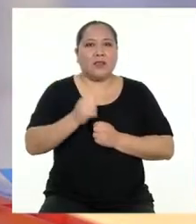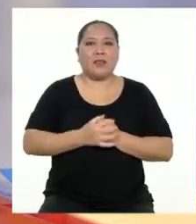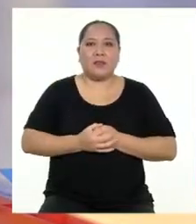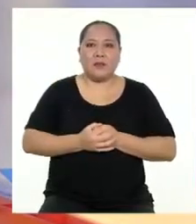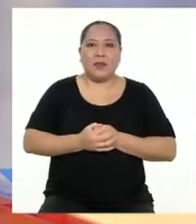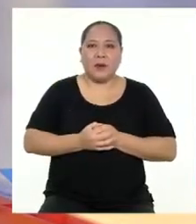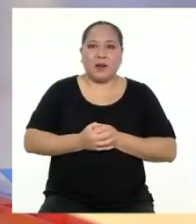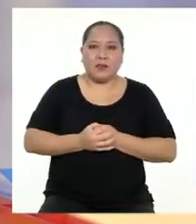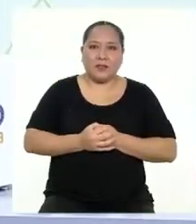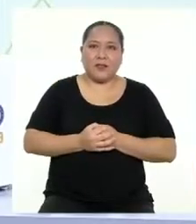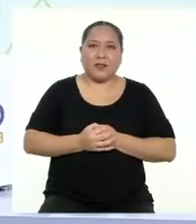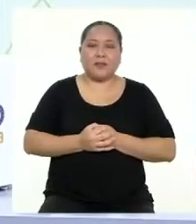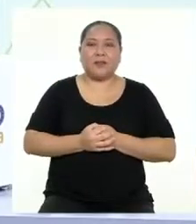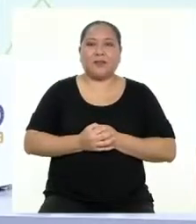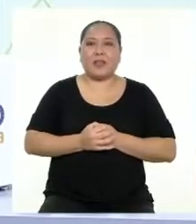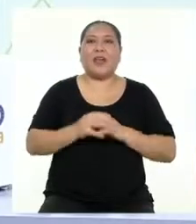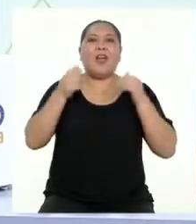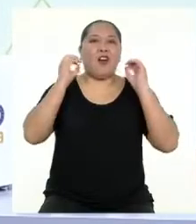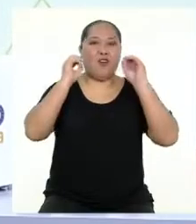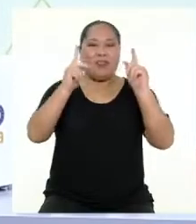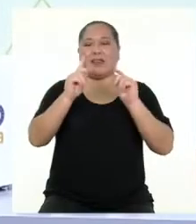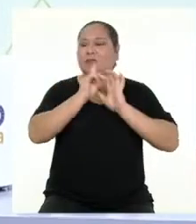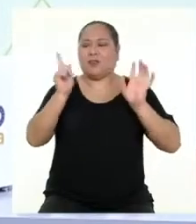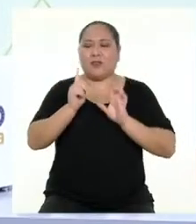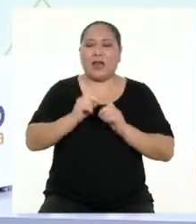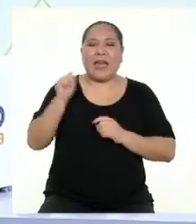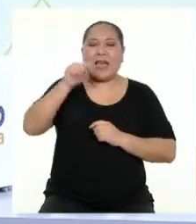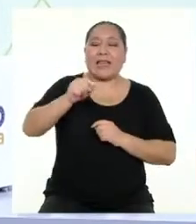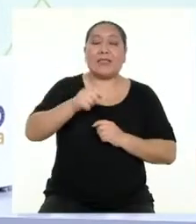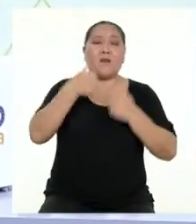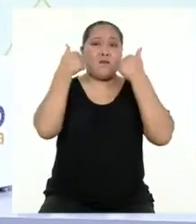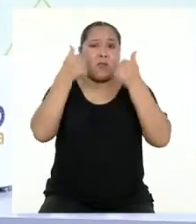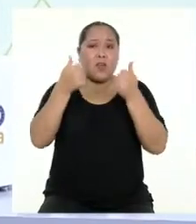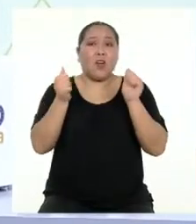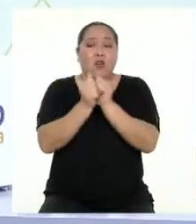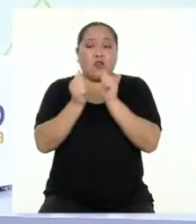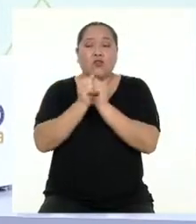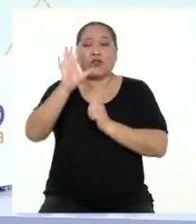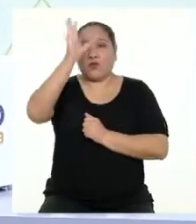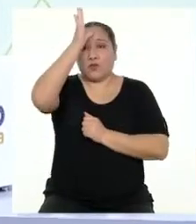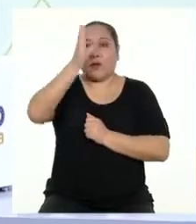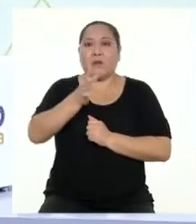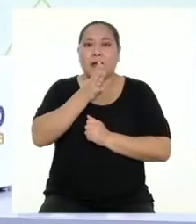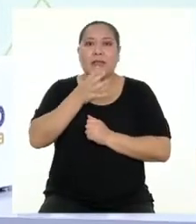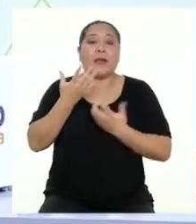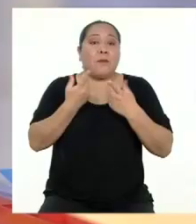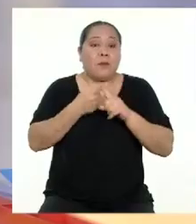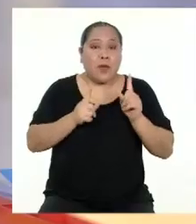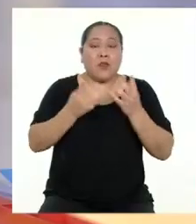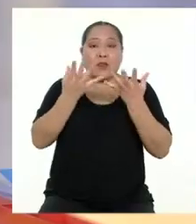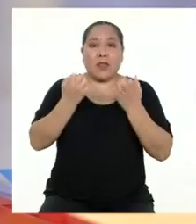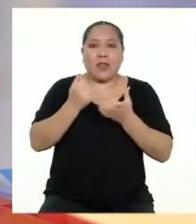conflictos adolescentes? Al contrario, ella está muy bien con sus padres, tanto así que quiere